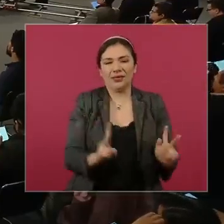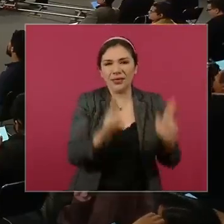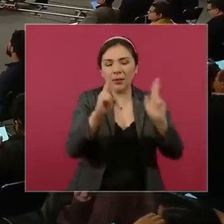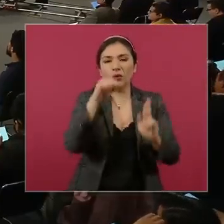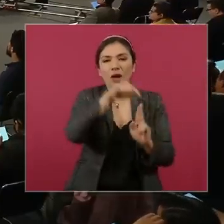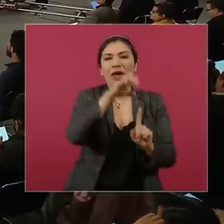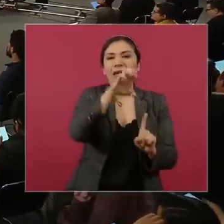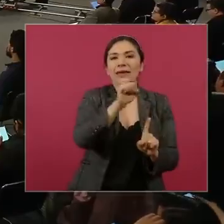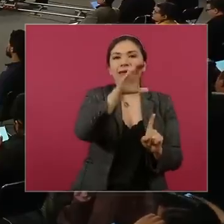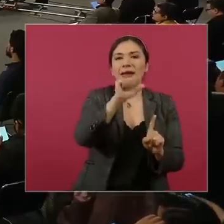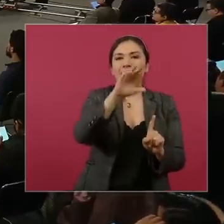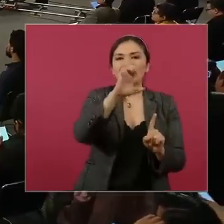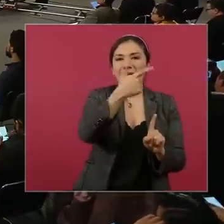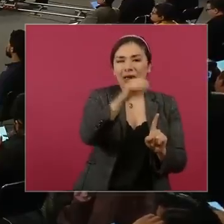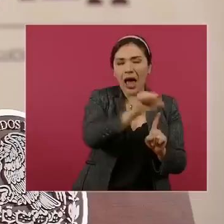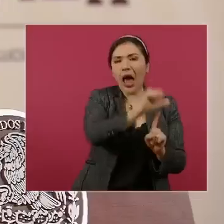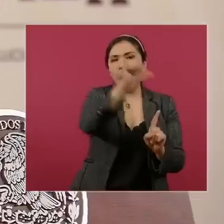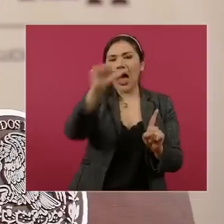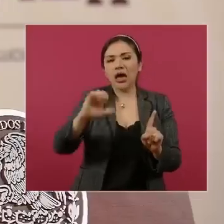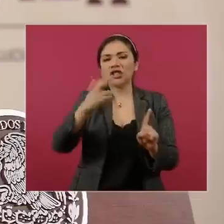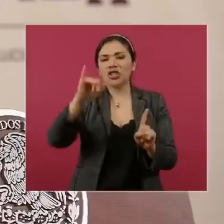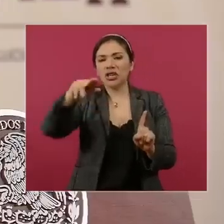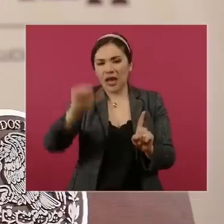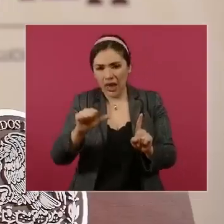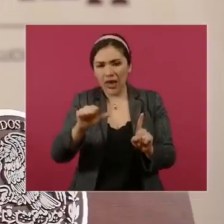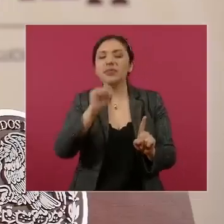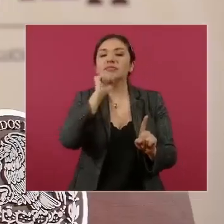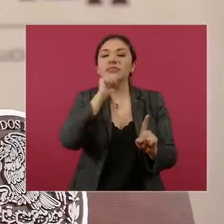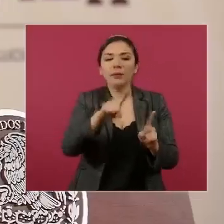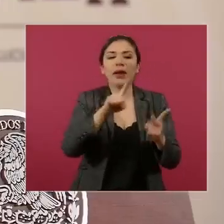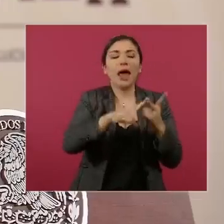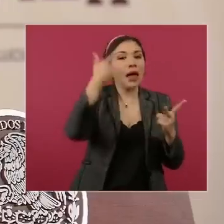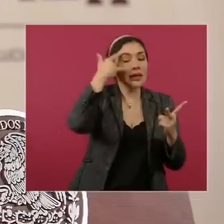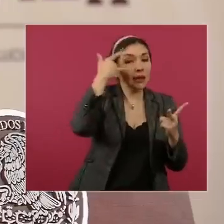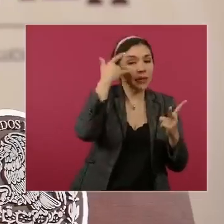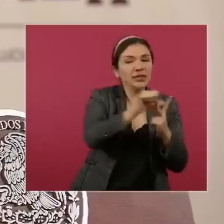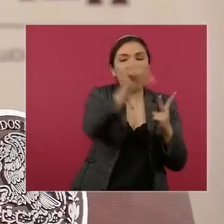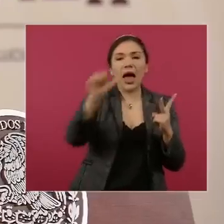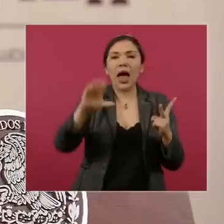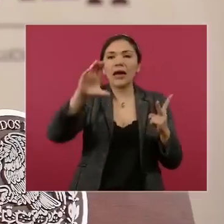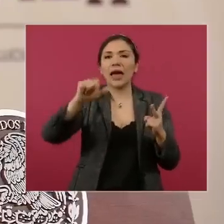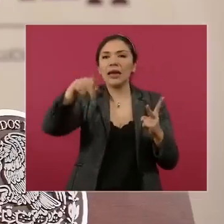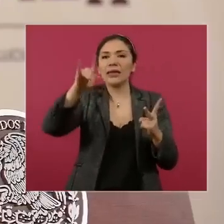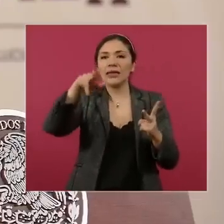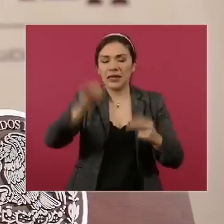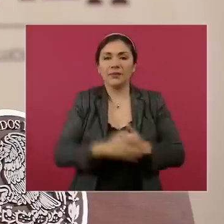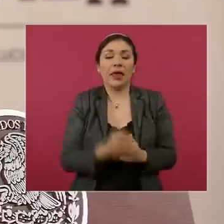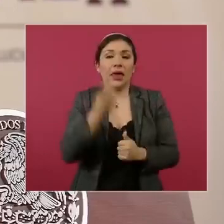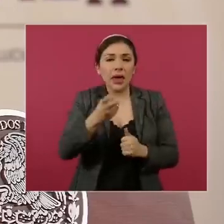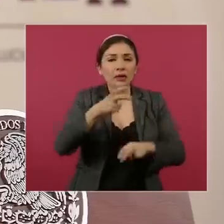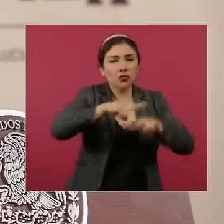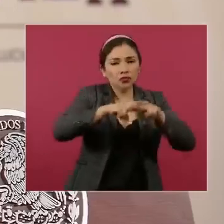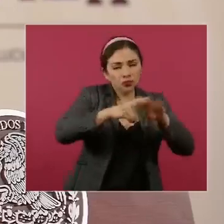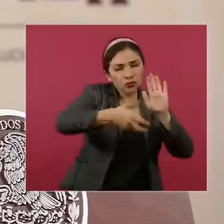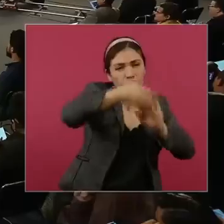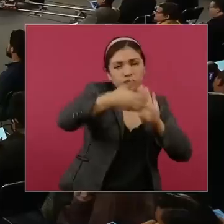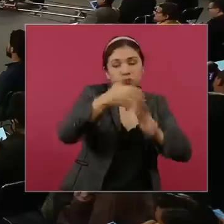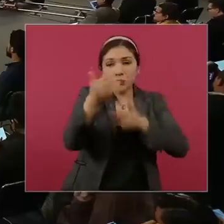de Escárcega a Chiná y de Campeche a Calquiní. En terracerías el avance es del